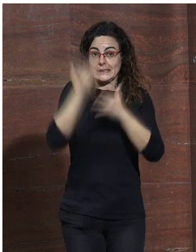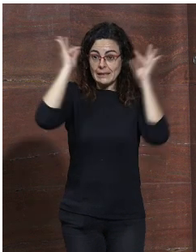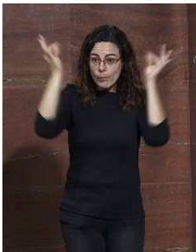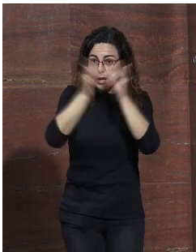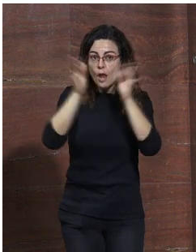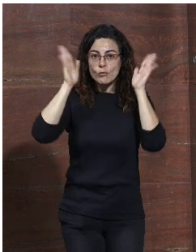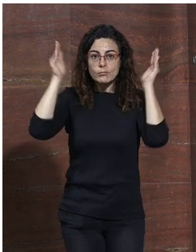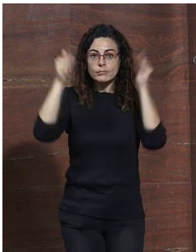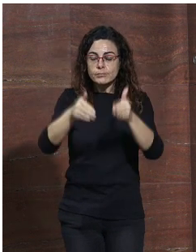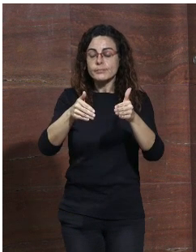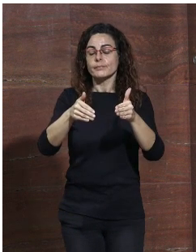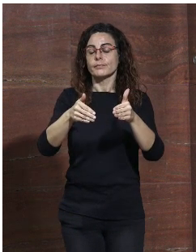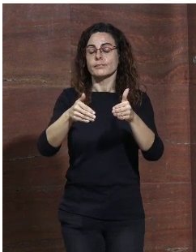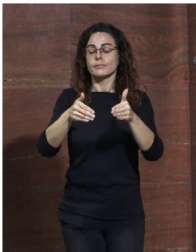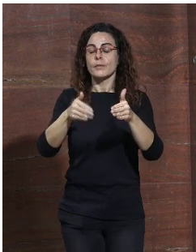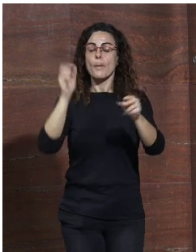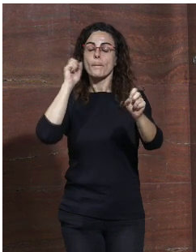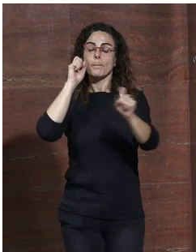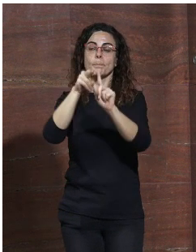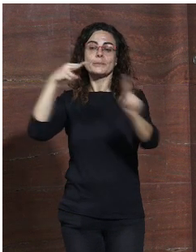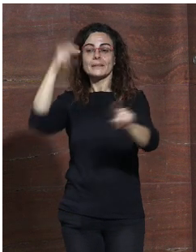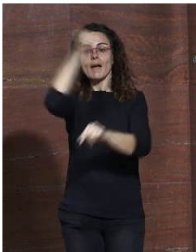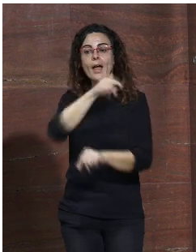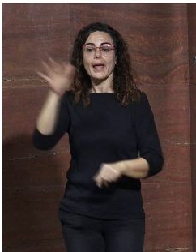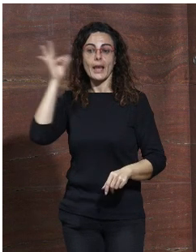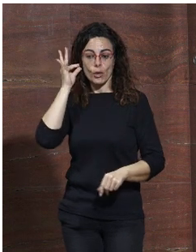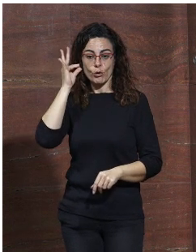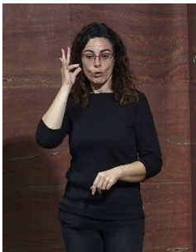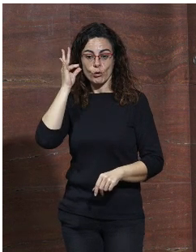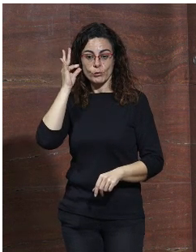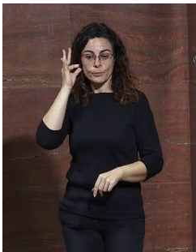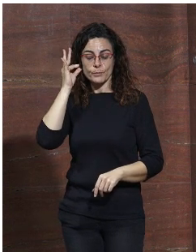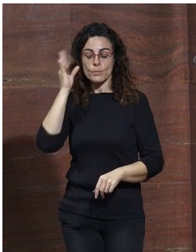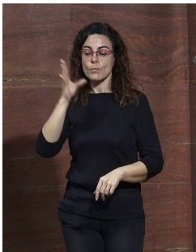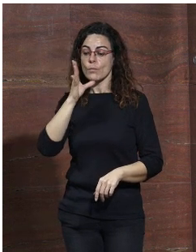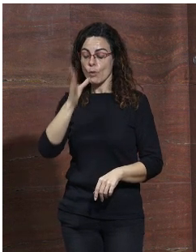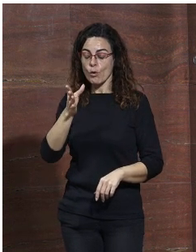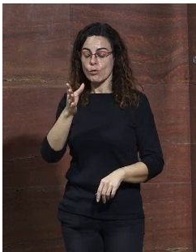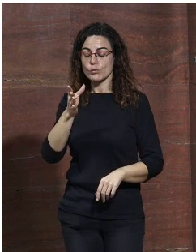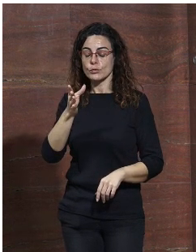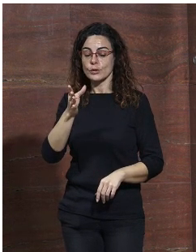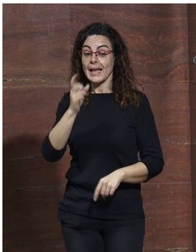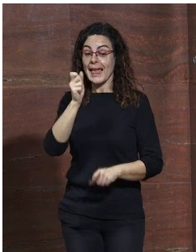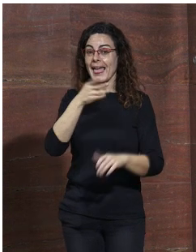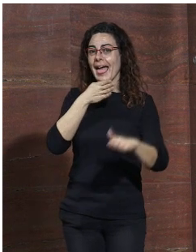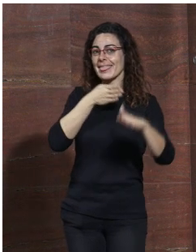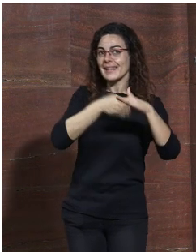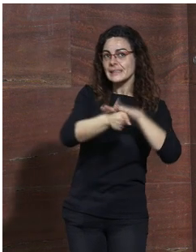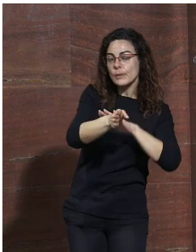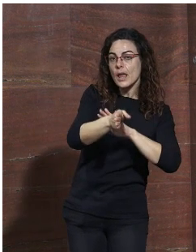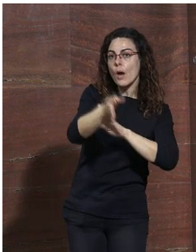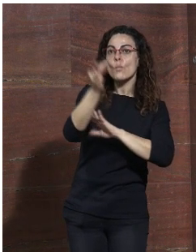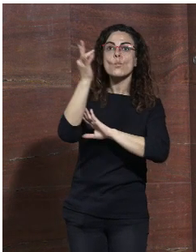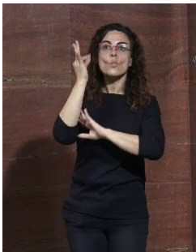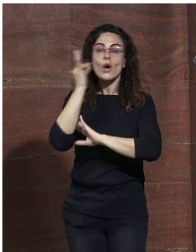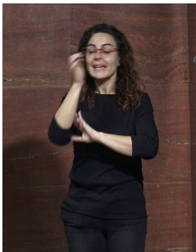poner el foco en la perspectiva de género, porque para que la accesibilidad sea un elemento de liberación de las mujeres y de